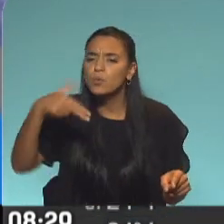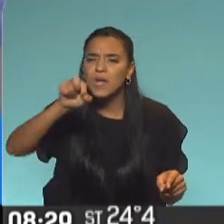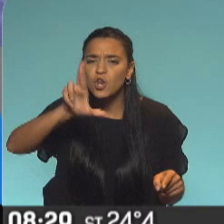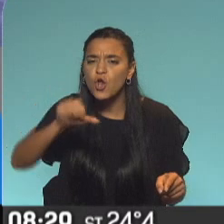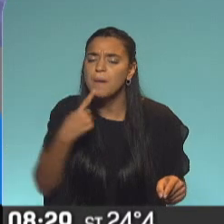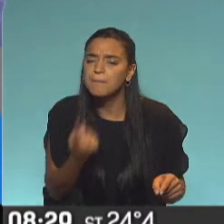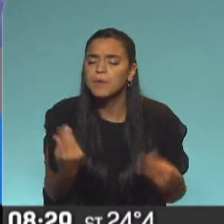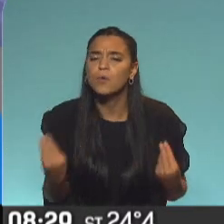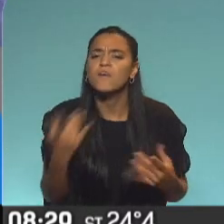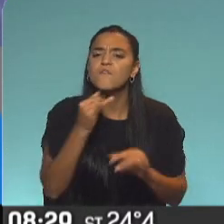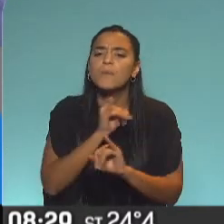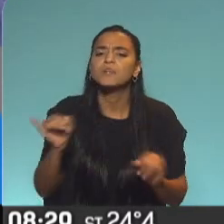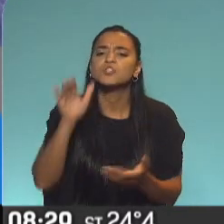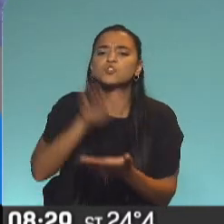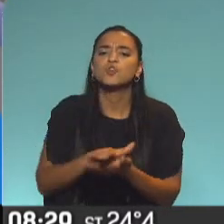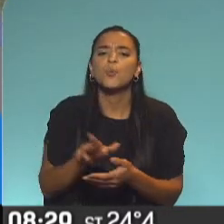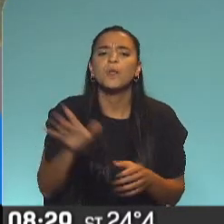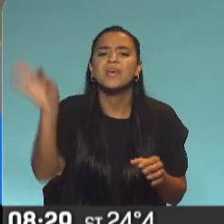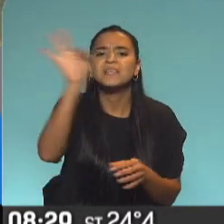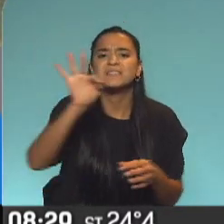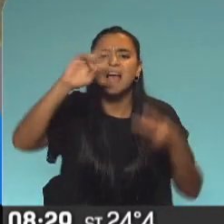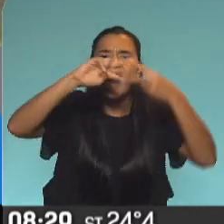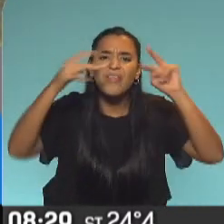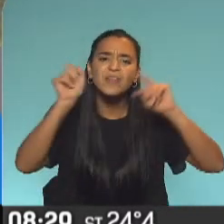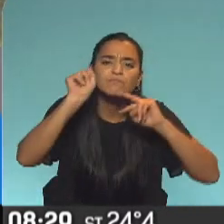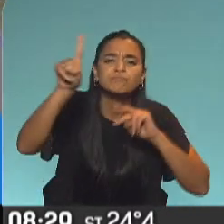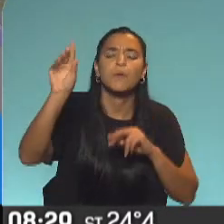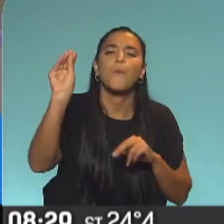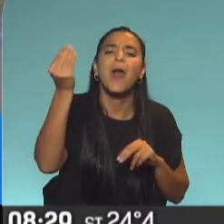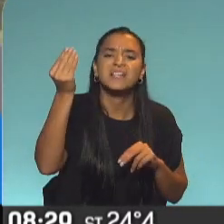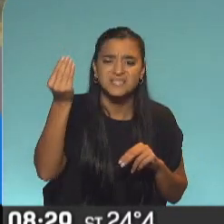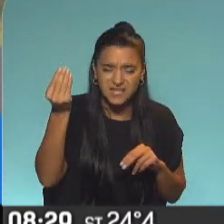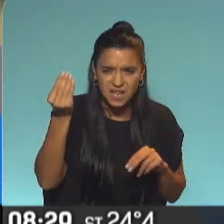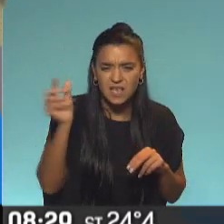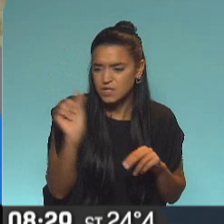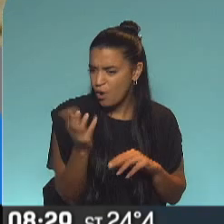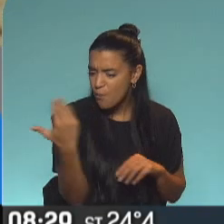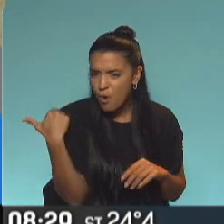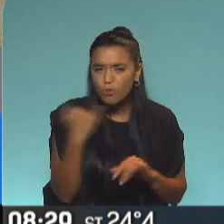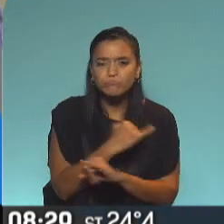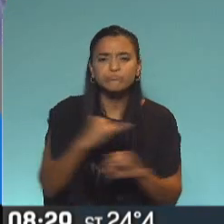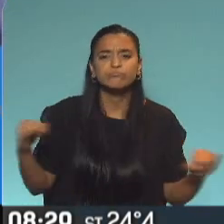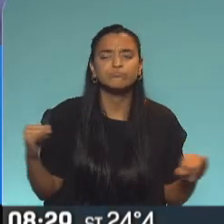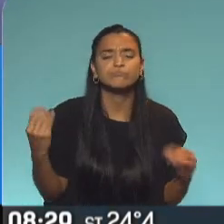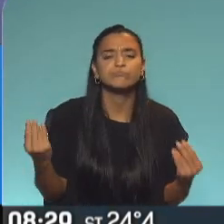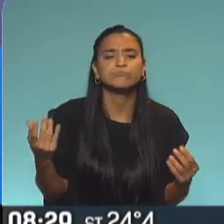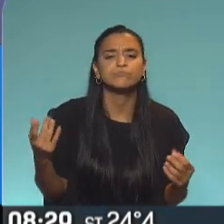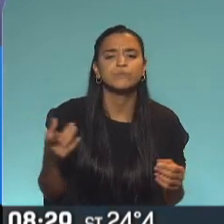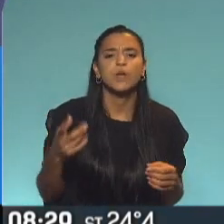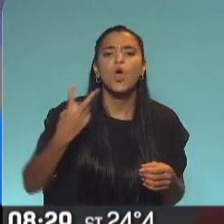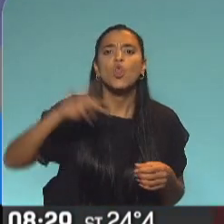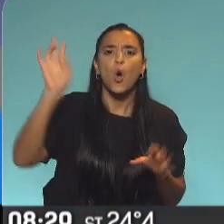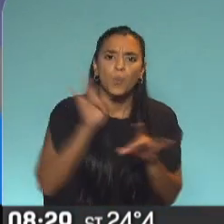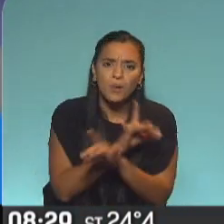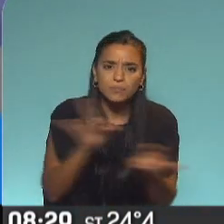de la información que tienen ustedes respecto a la cepa brasileña. En las últimas horas se indicó que se transmite el doble